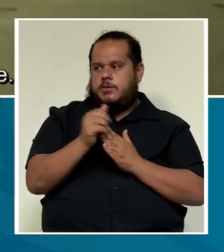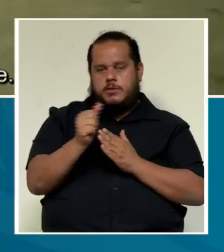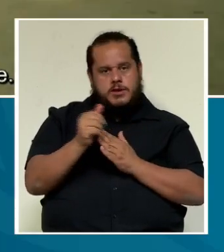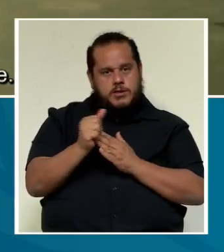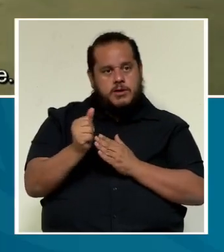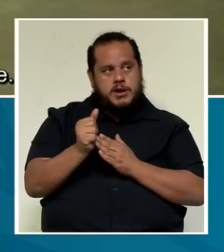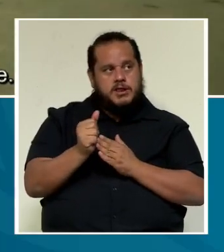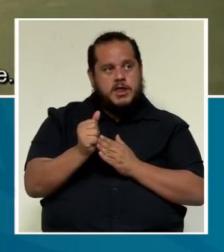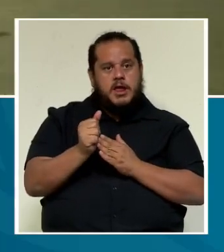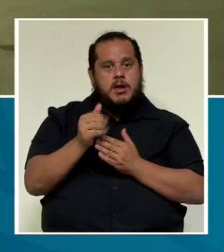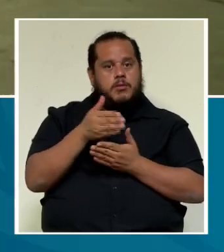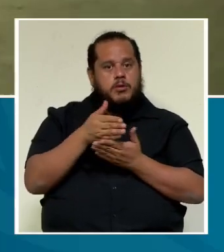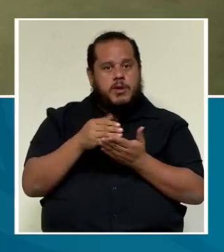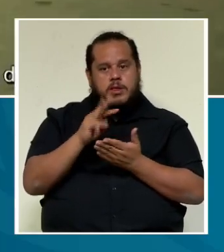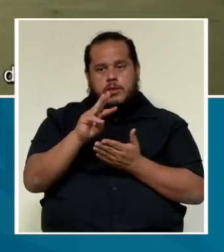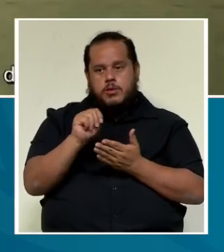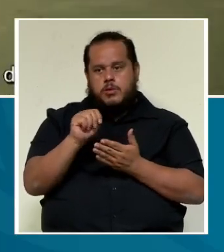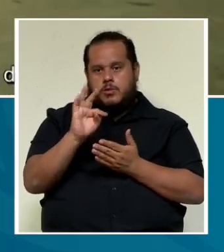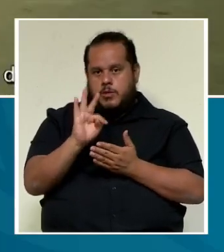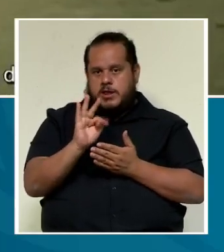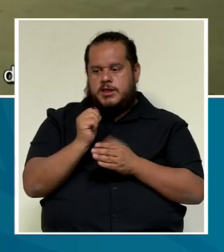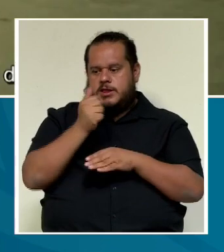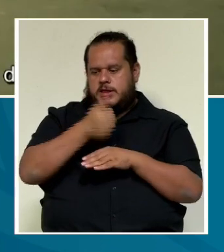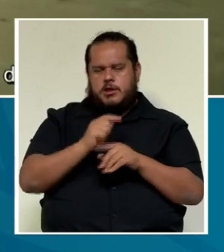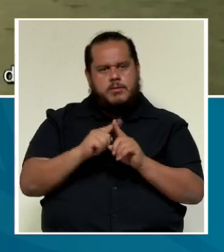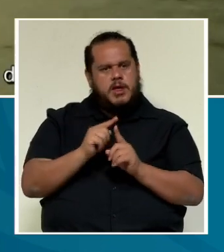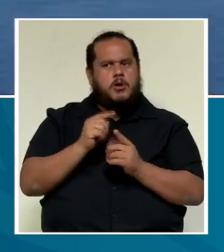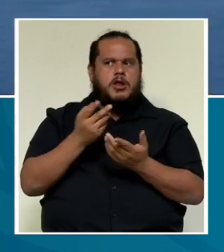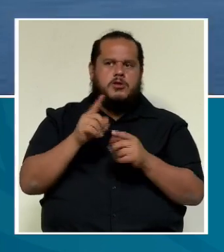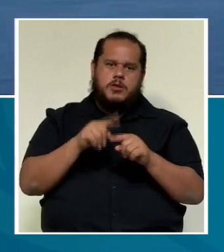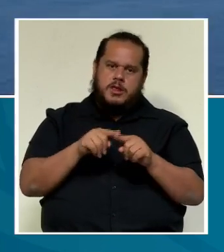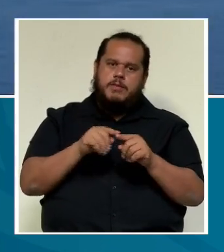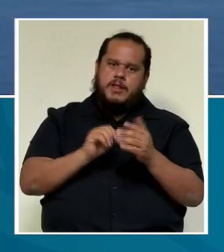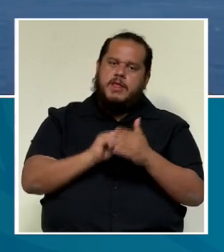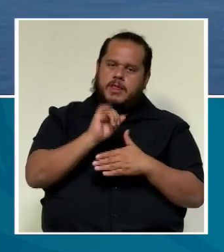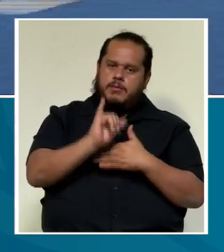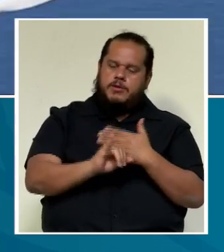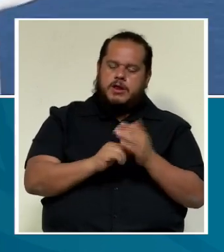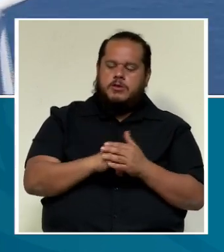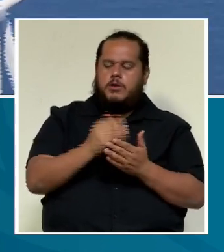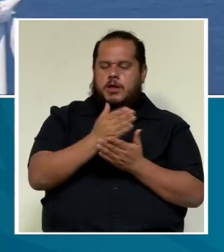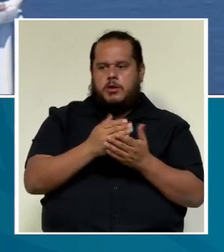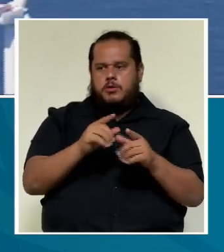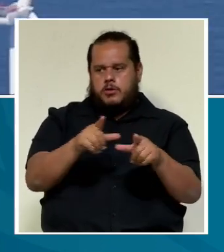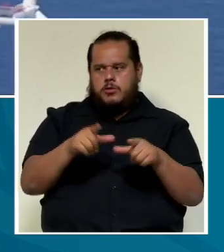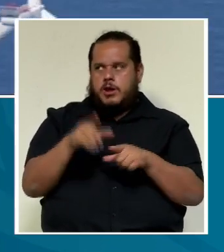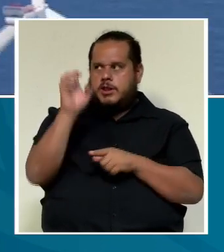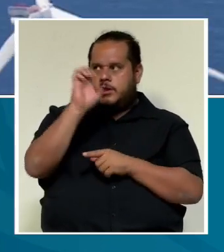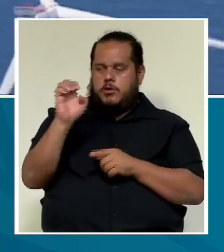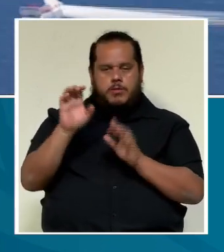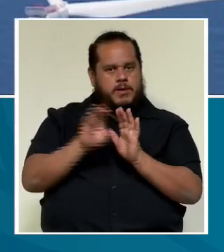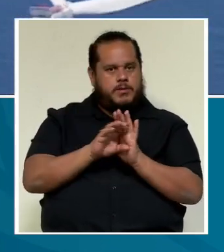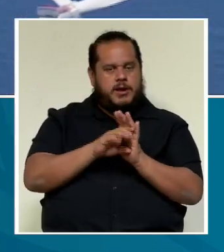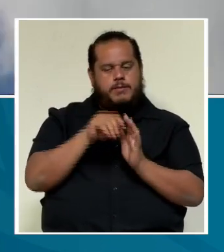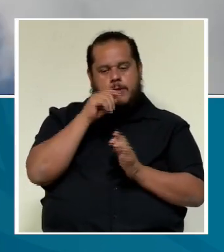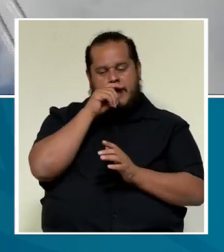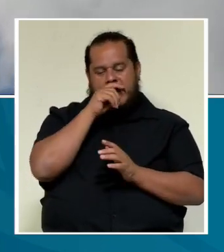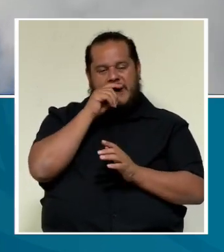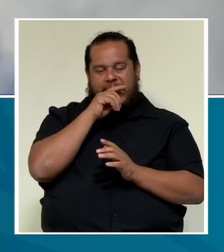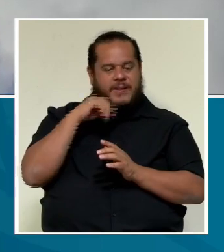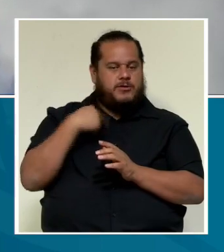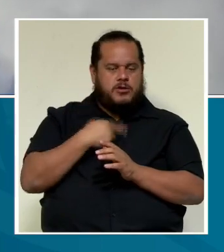megawatt instalado, pero esto depende mucho del proyecto en específico. En algunas regiones de Europa, por ejemplo, vamos a encontrar